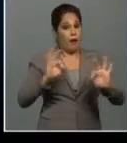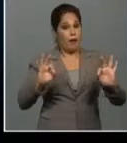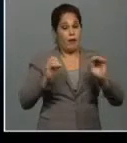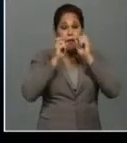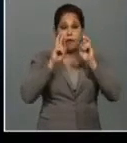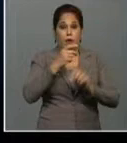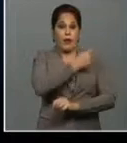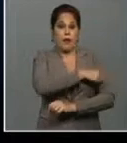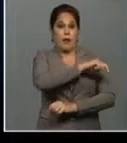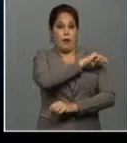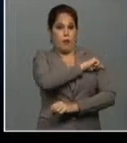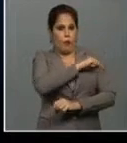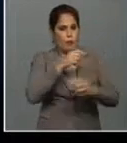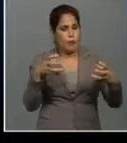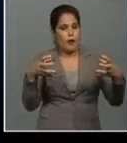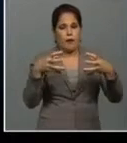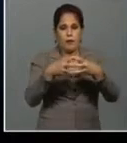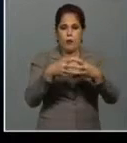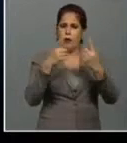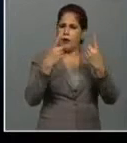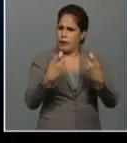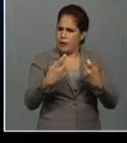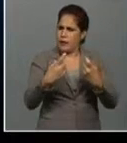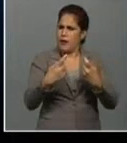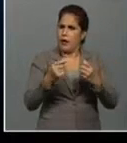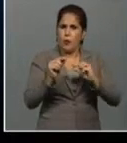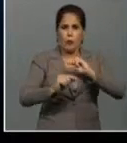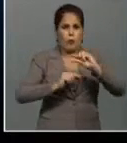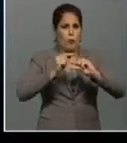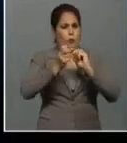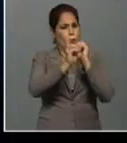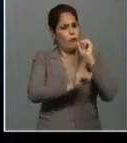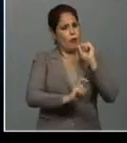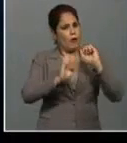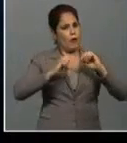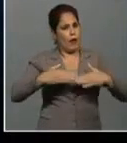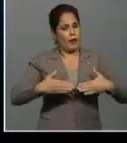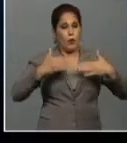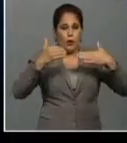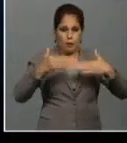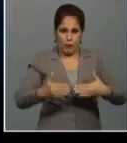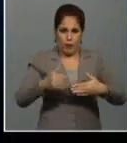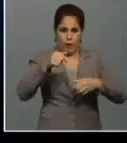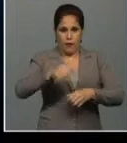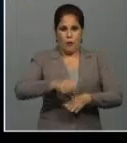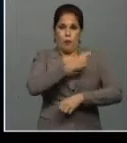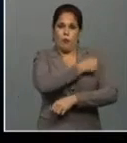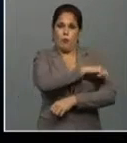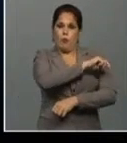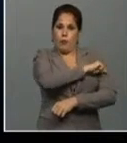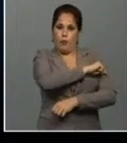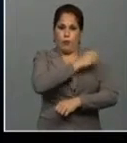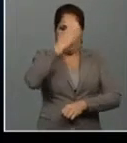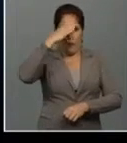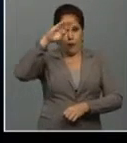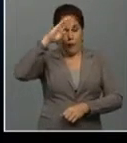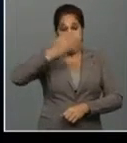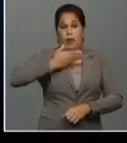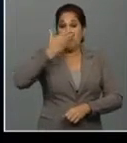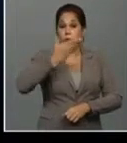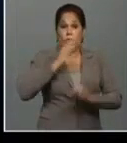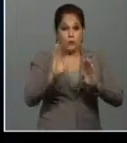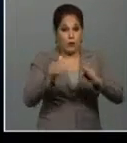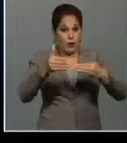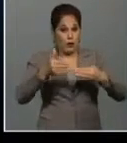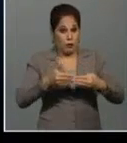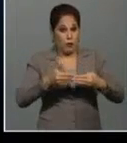de nuestro pueblo en estrecho vínculo con la necesaria formación de valores éticos y morales en nuestros ciudadanos en el discurso de clausura